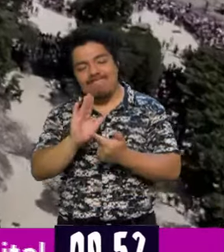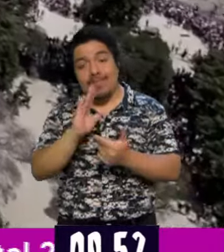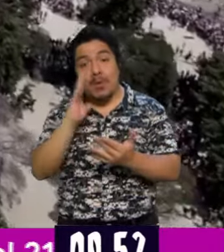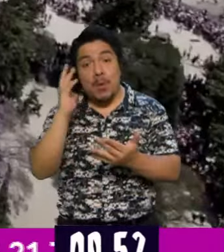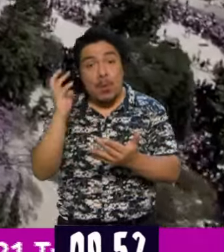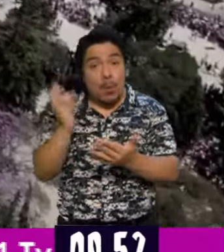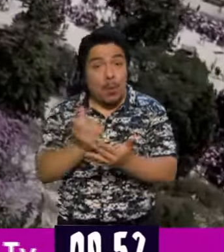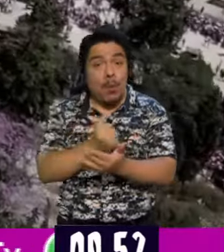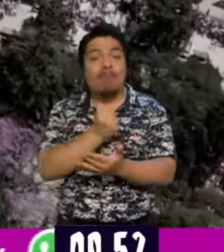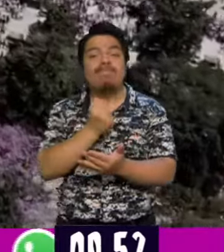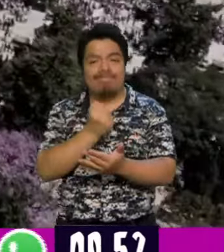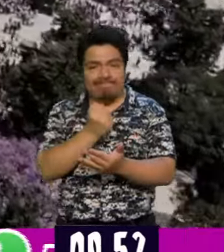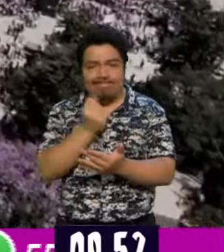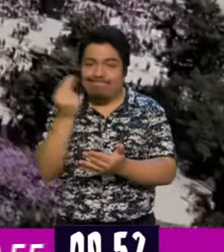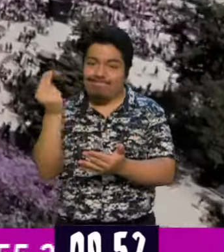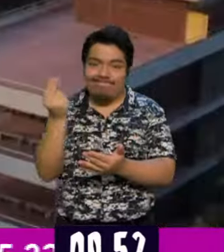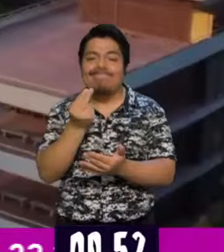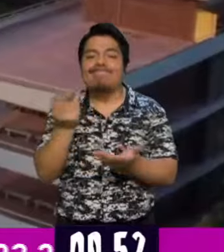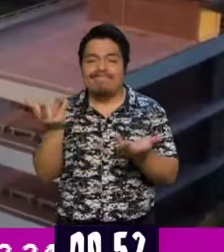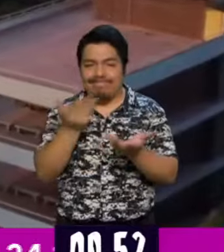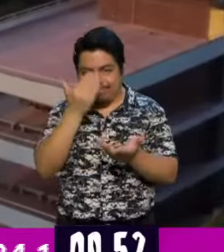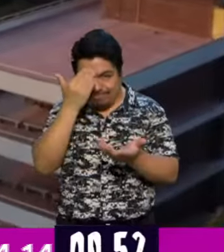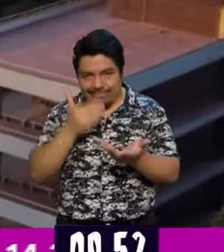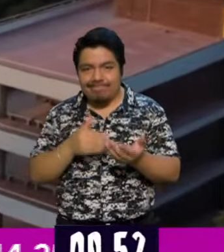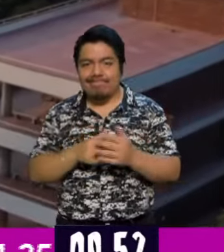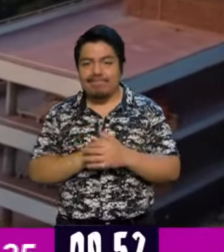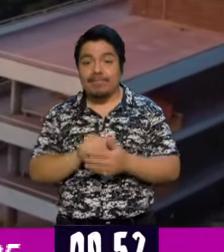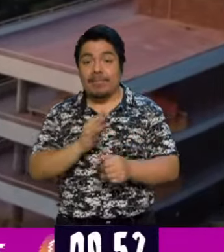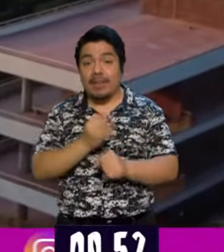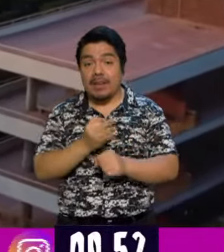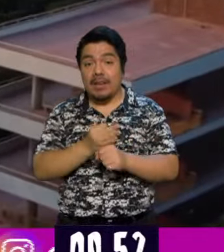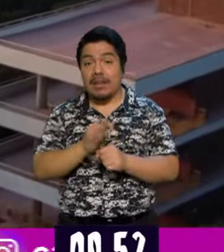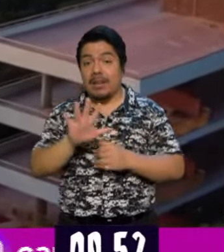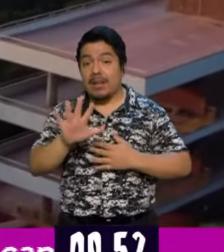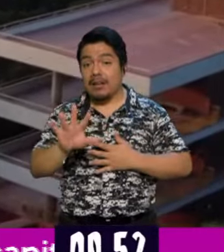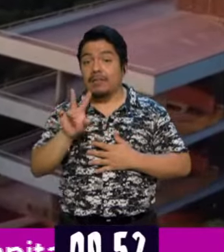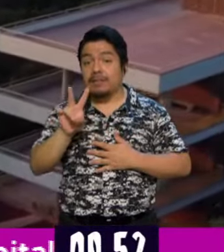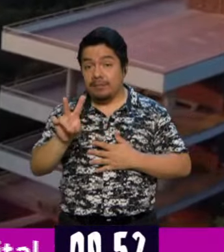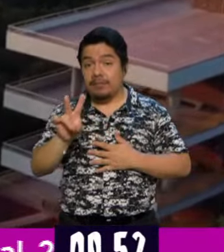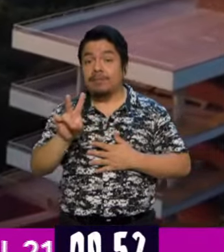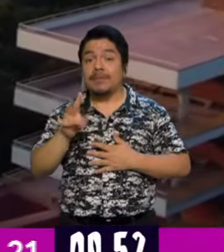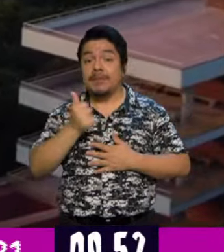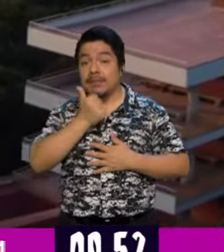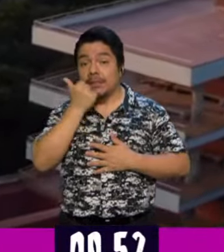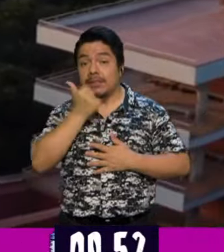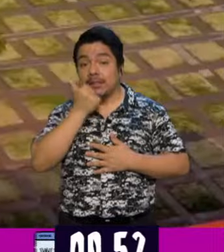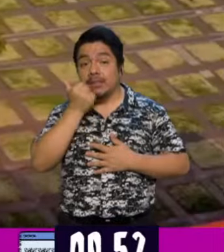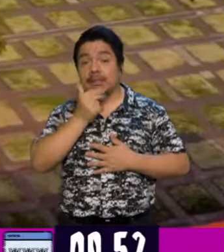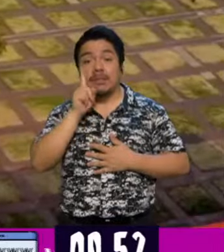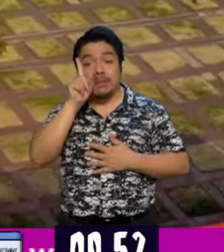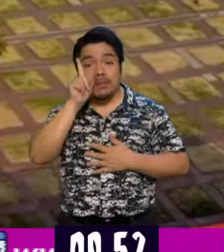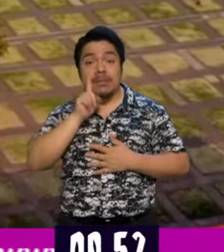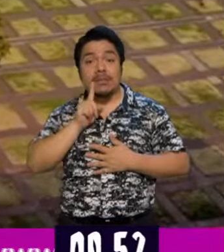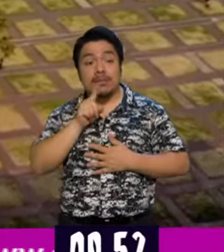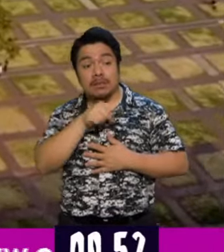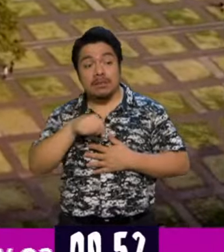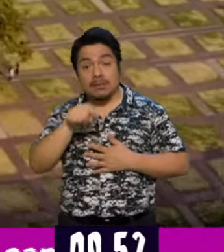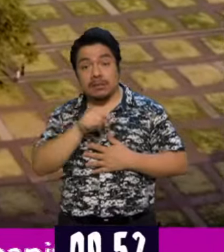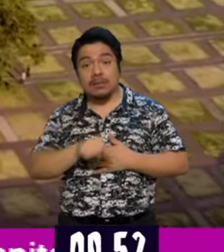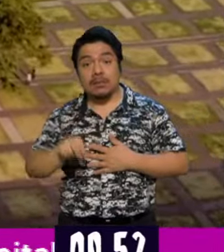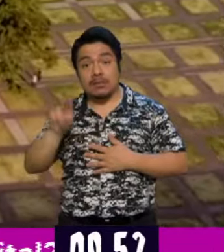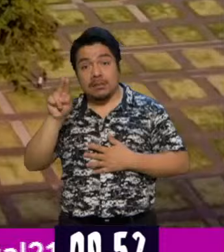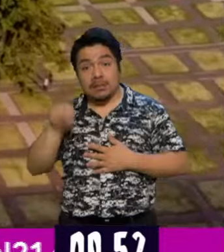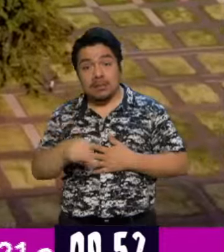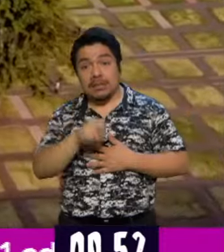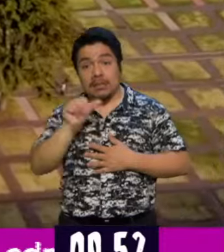tarde o temprano sucedería. Hoy el 52% de las y los estudiantes matriculados en la Universidad Nacional son